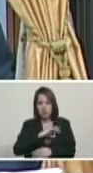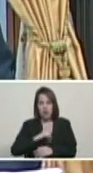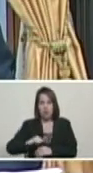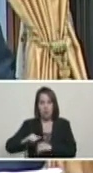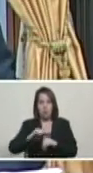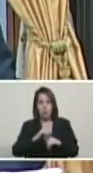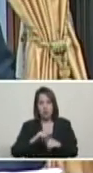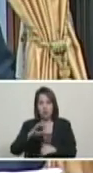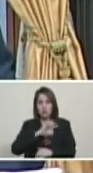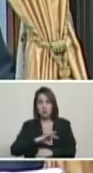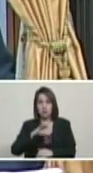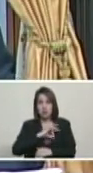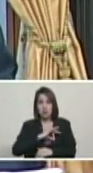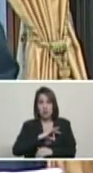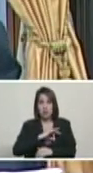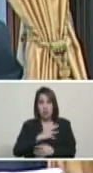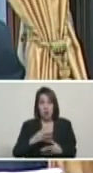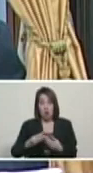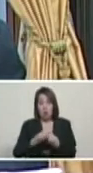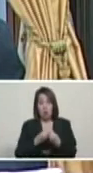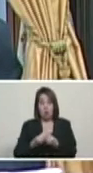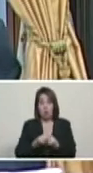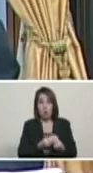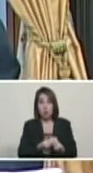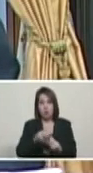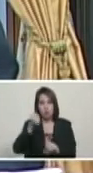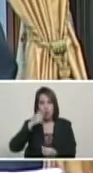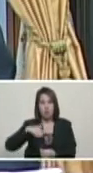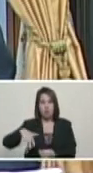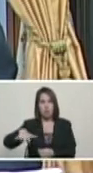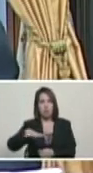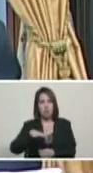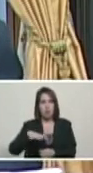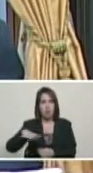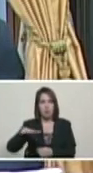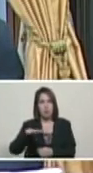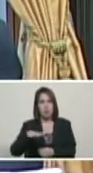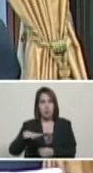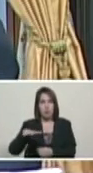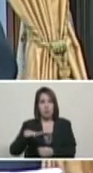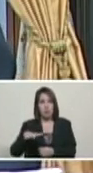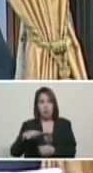social, del acompañamiento de nuestro pueblo en medio de tanta guerra.